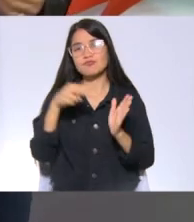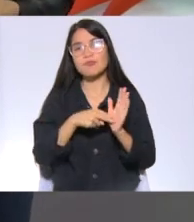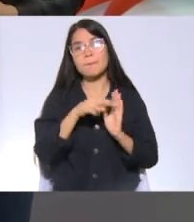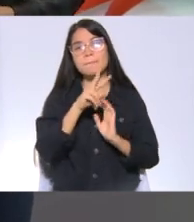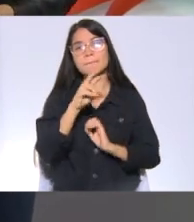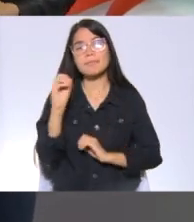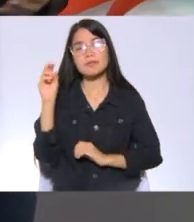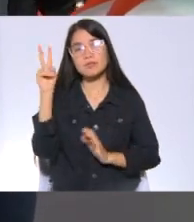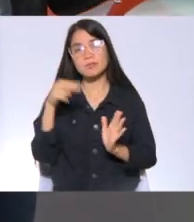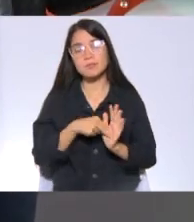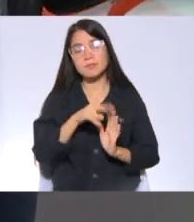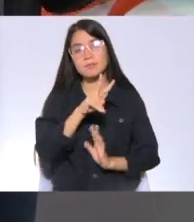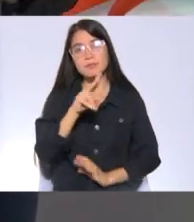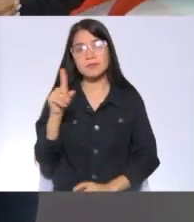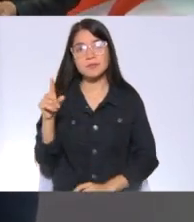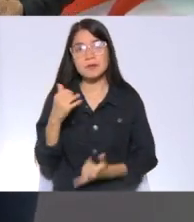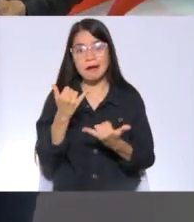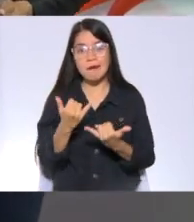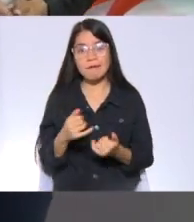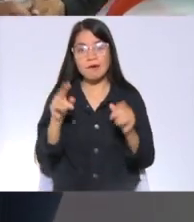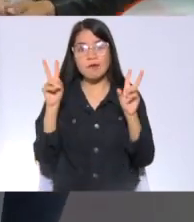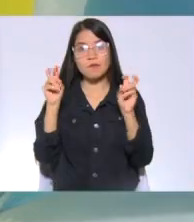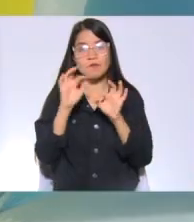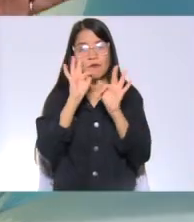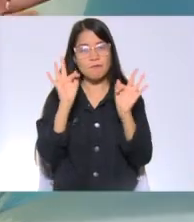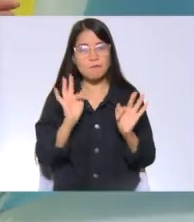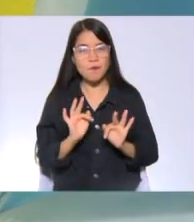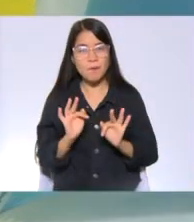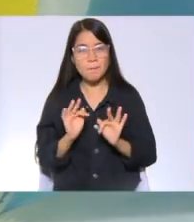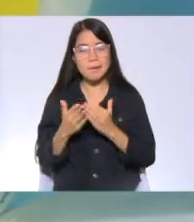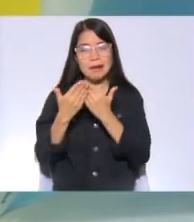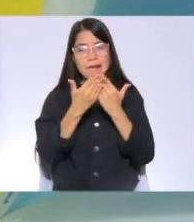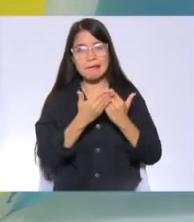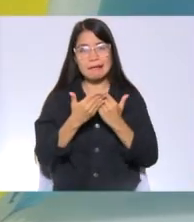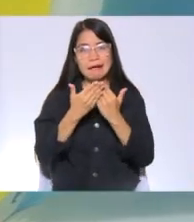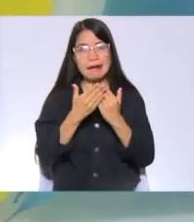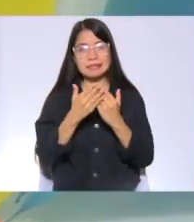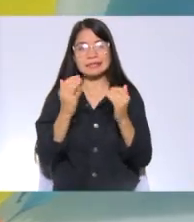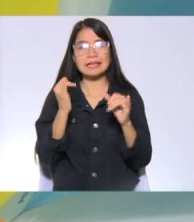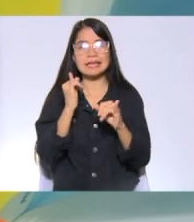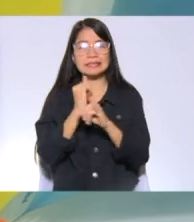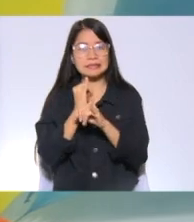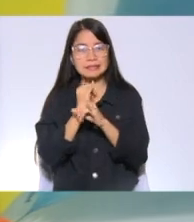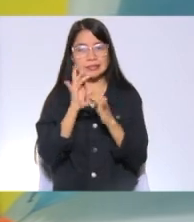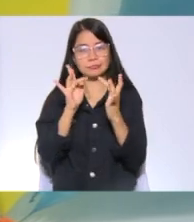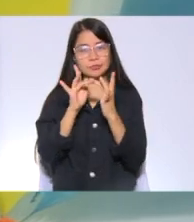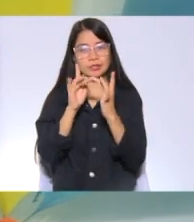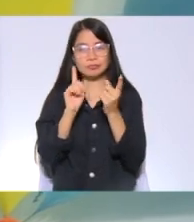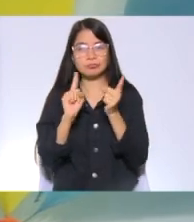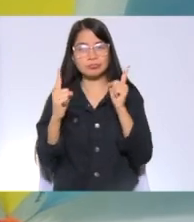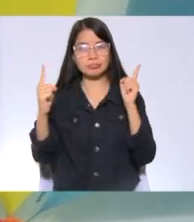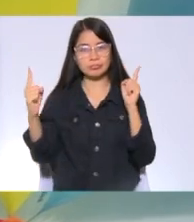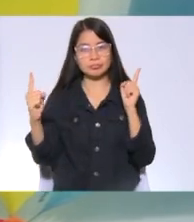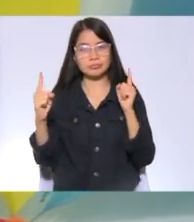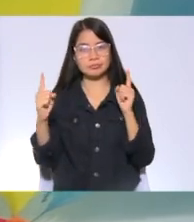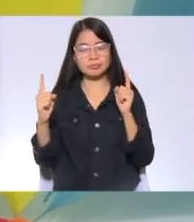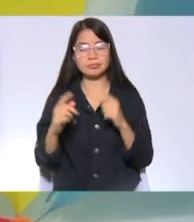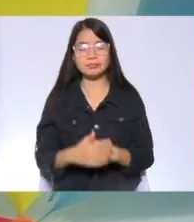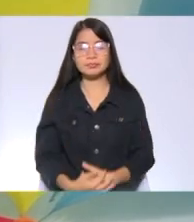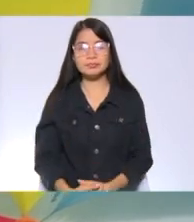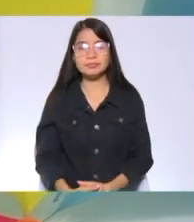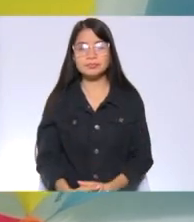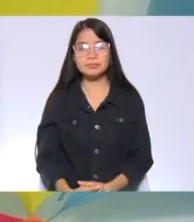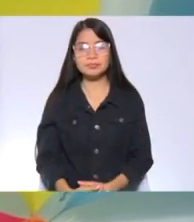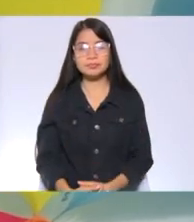de clases a distancia por la COVID-19. De esta manera también reforzamos esas medidas de bioseguridad porque